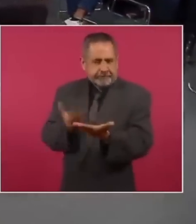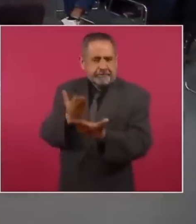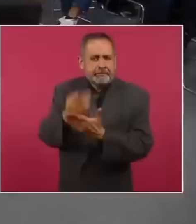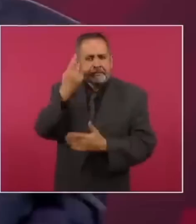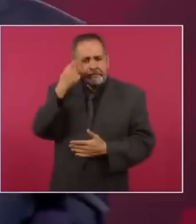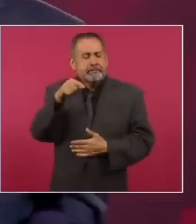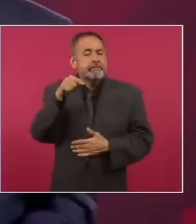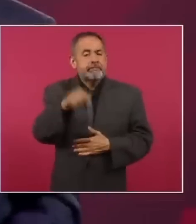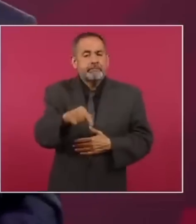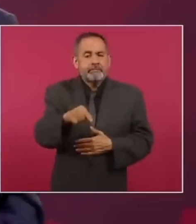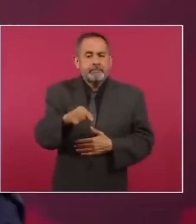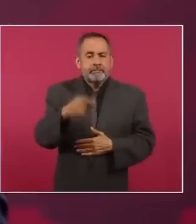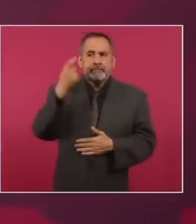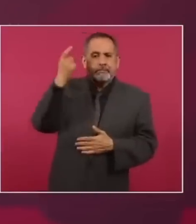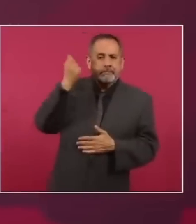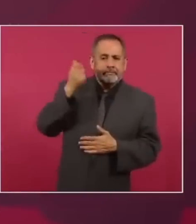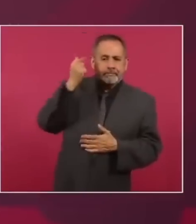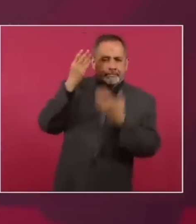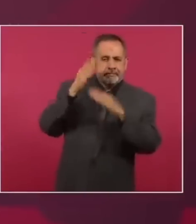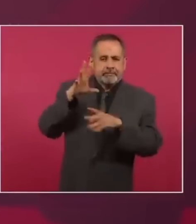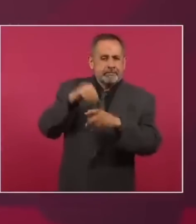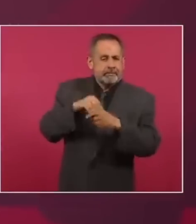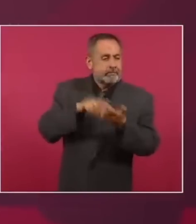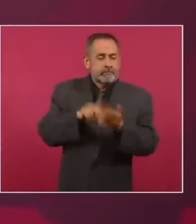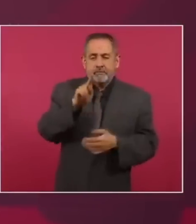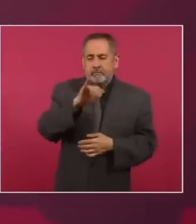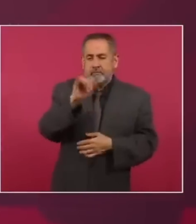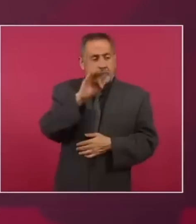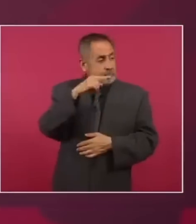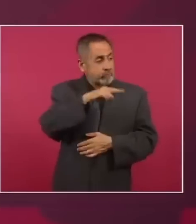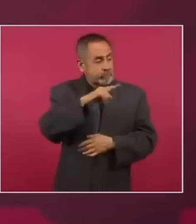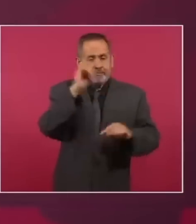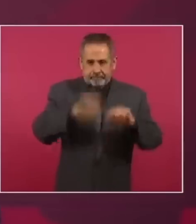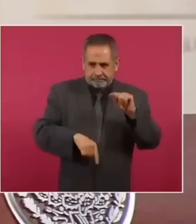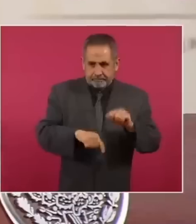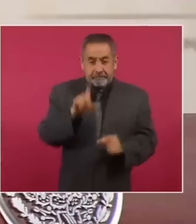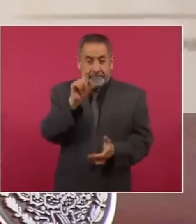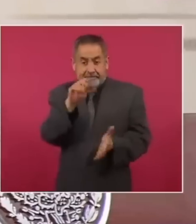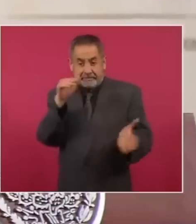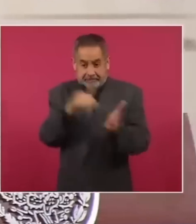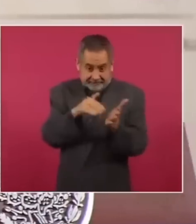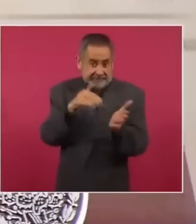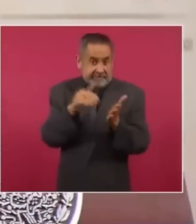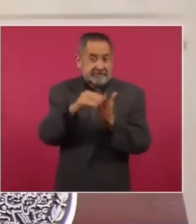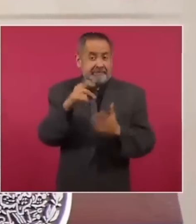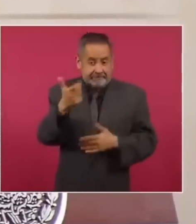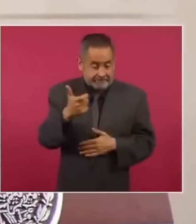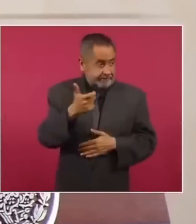desaparezcan los fideicomisos del Poder Judicial y esos 20 mil millones de pesos